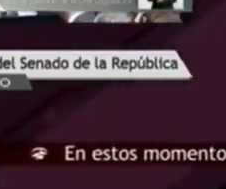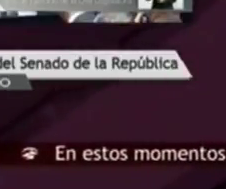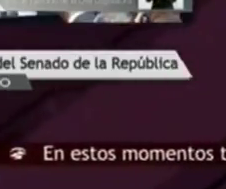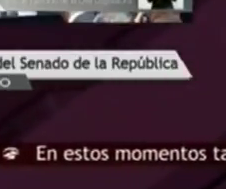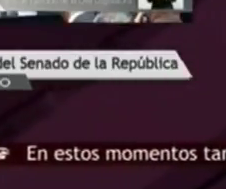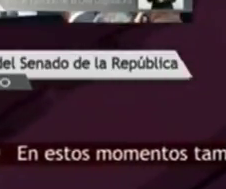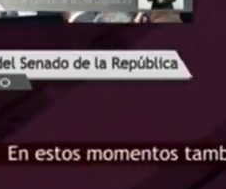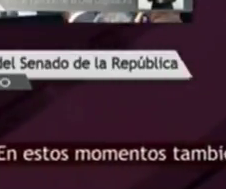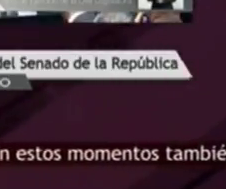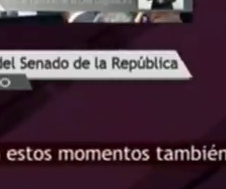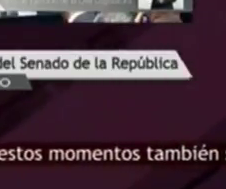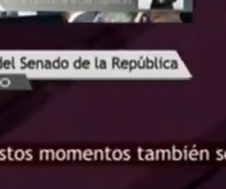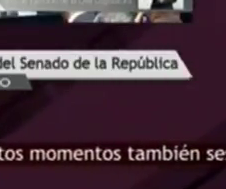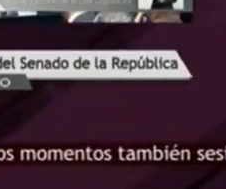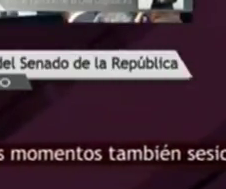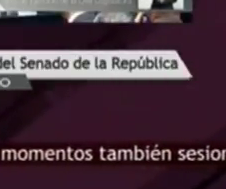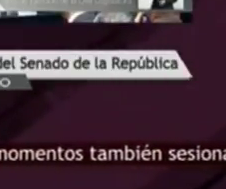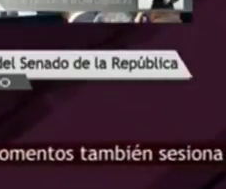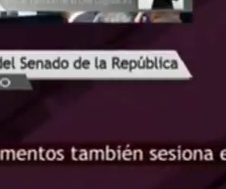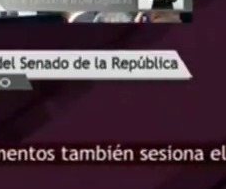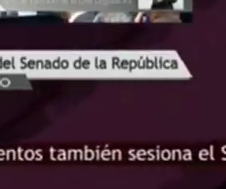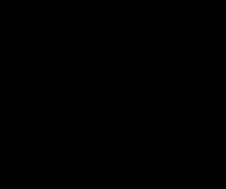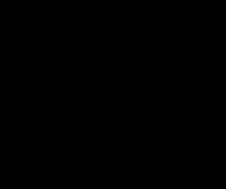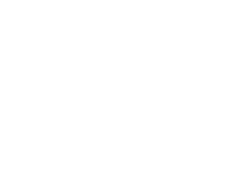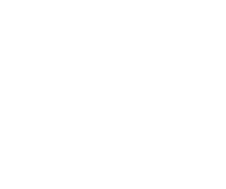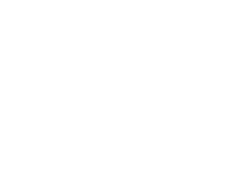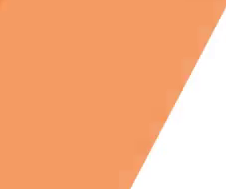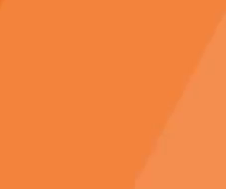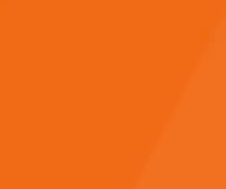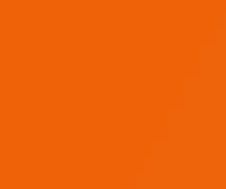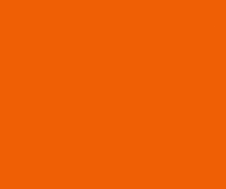el instrumento mediante el cual se manifiestan.